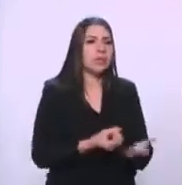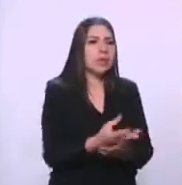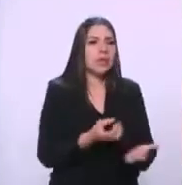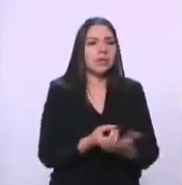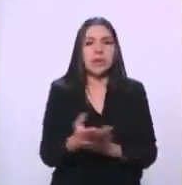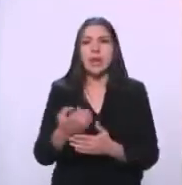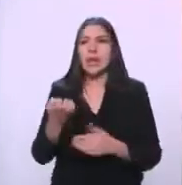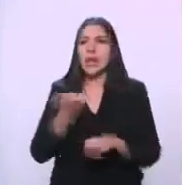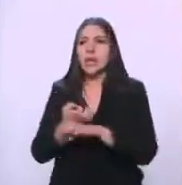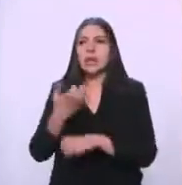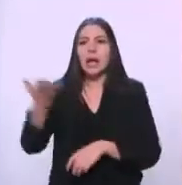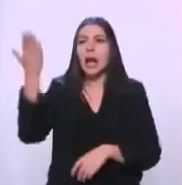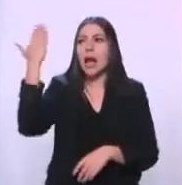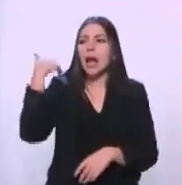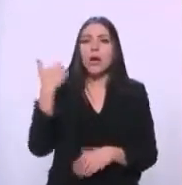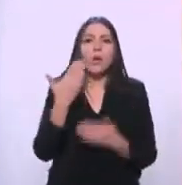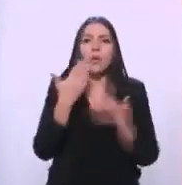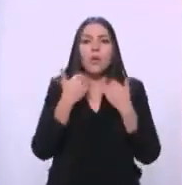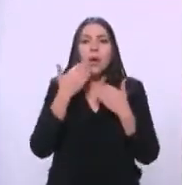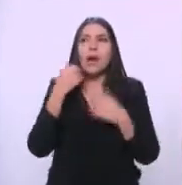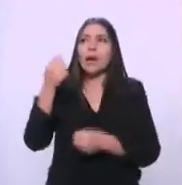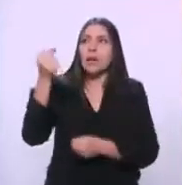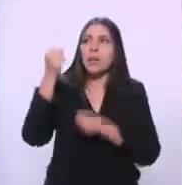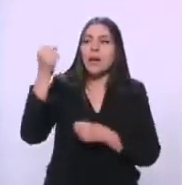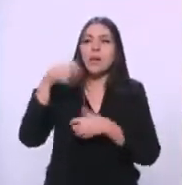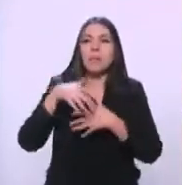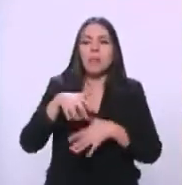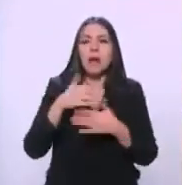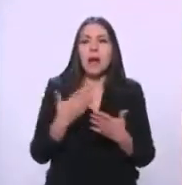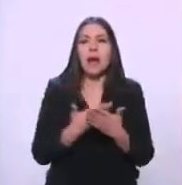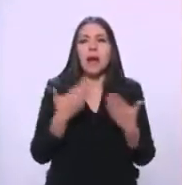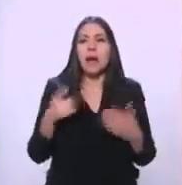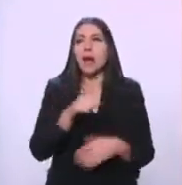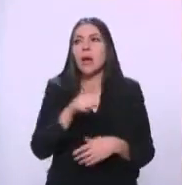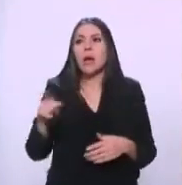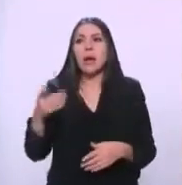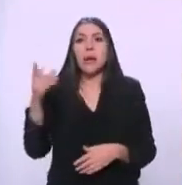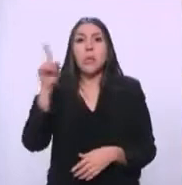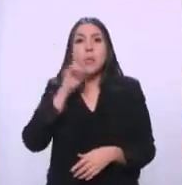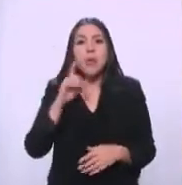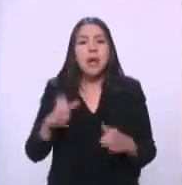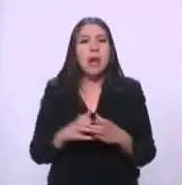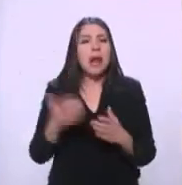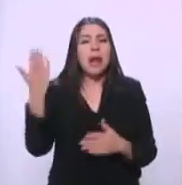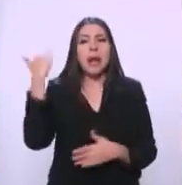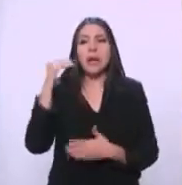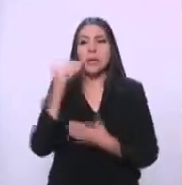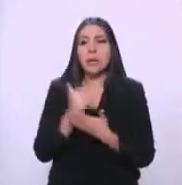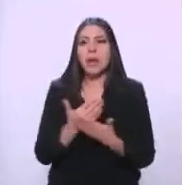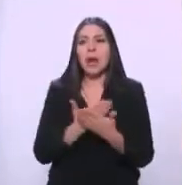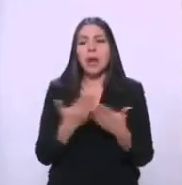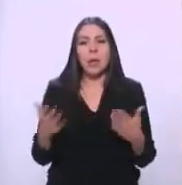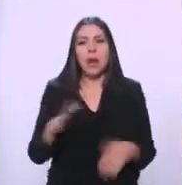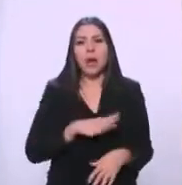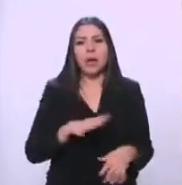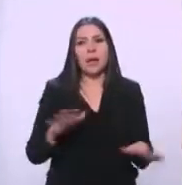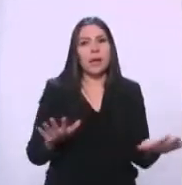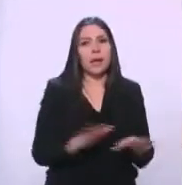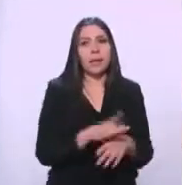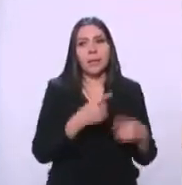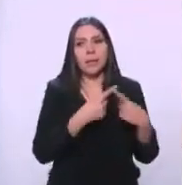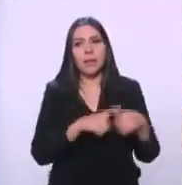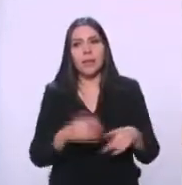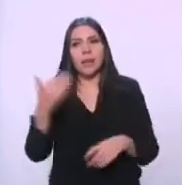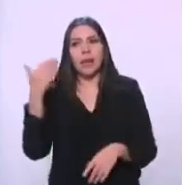no había estas manifestaciones y ahora mucho menos de mujeres, ¿no? Me parece que sí hay un antes y un después del 132,